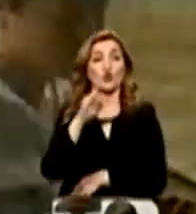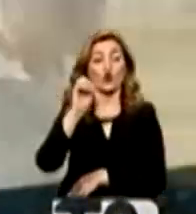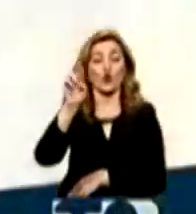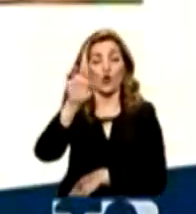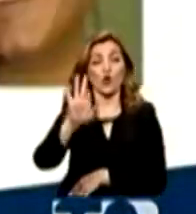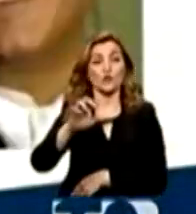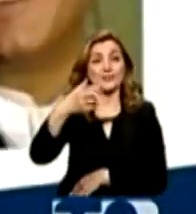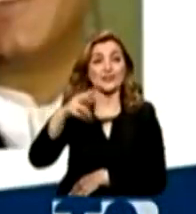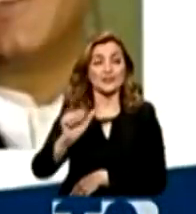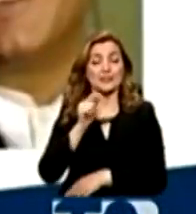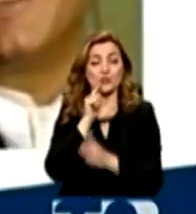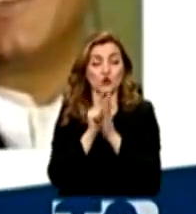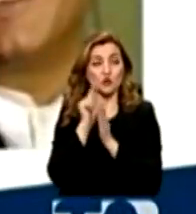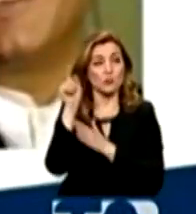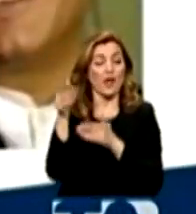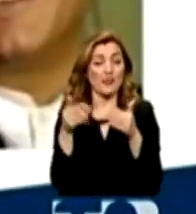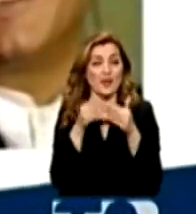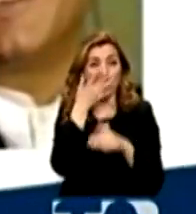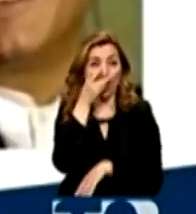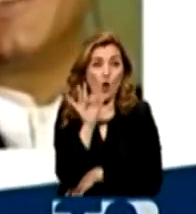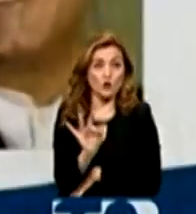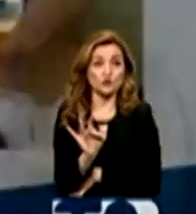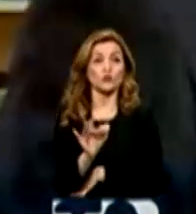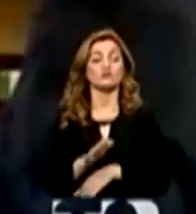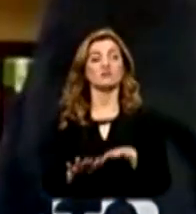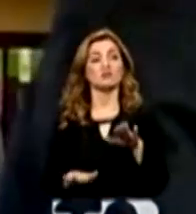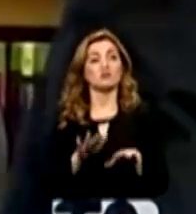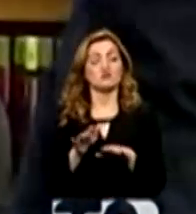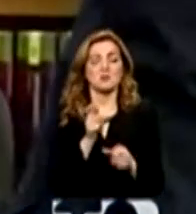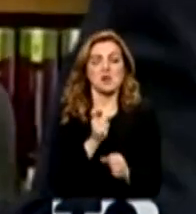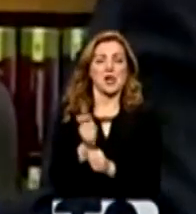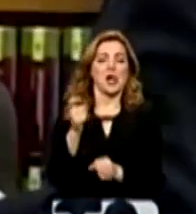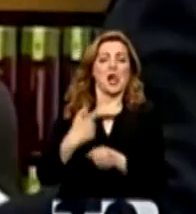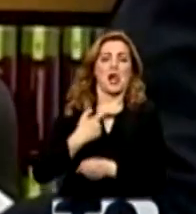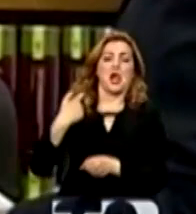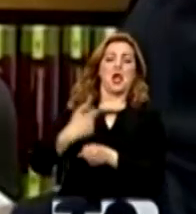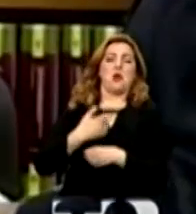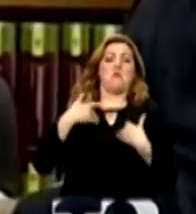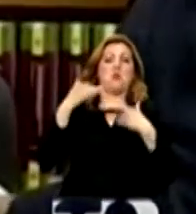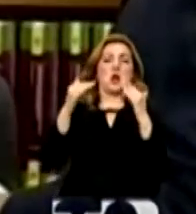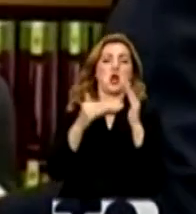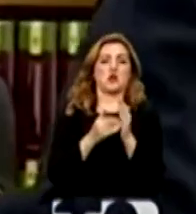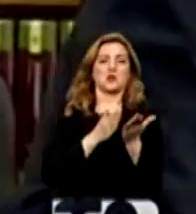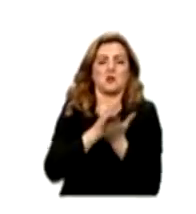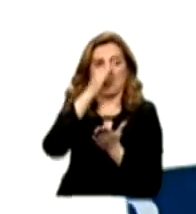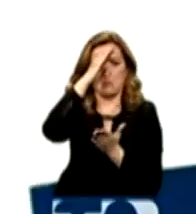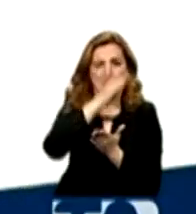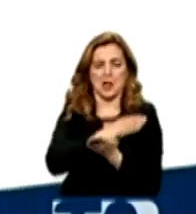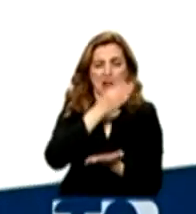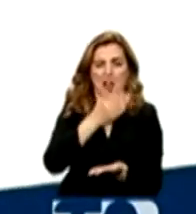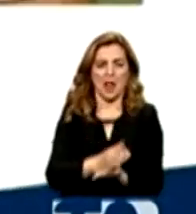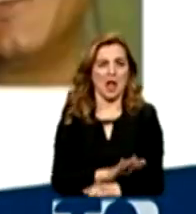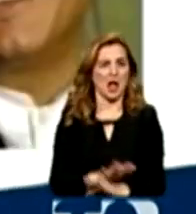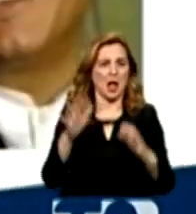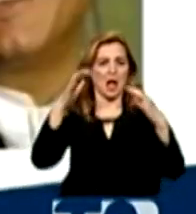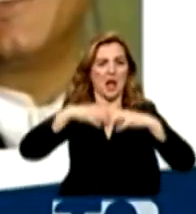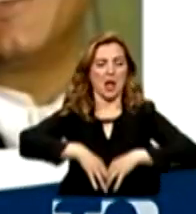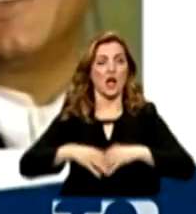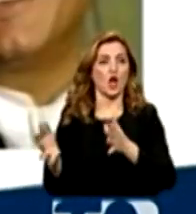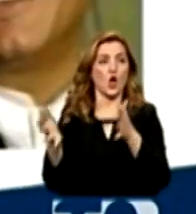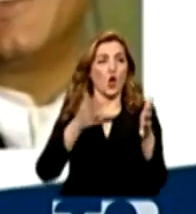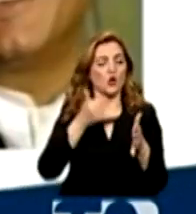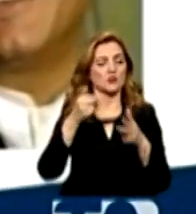Ortega, demandó a Correa por el delito de odio, por una supuesta persecución en su contra que terminó con su carrera militar. Otra investigación que debe afrontar